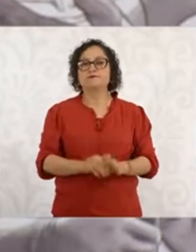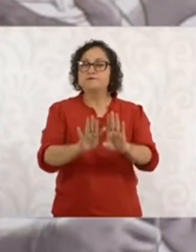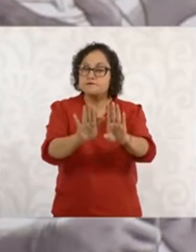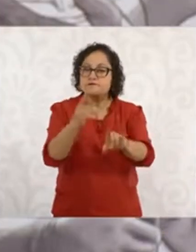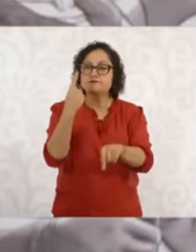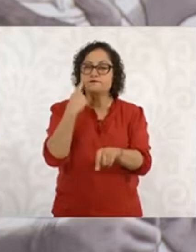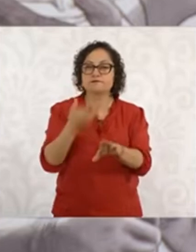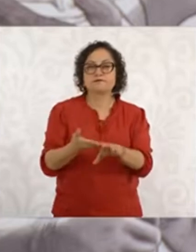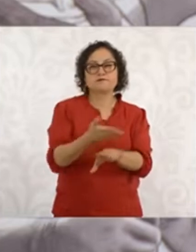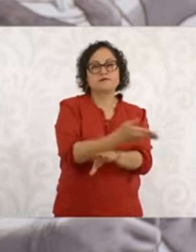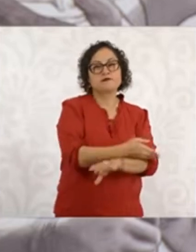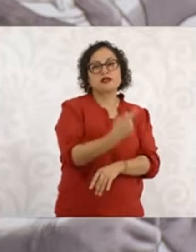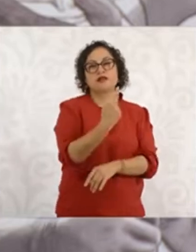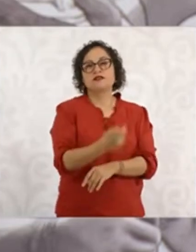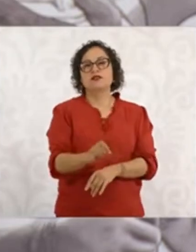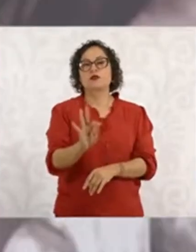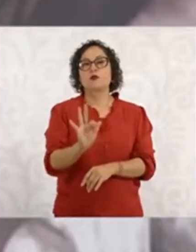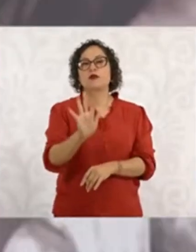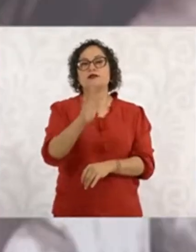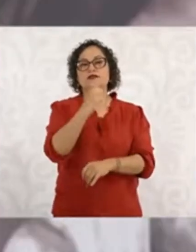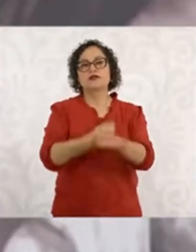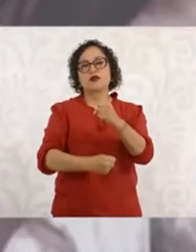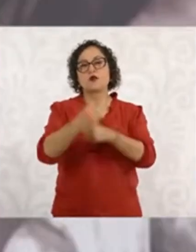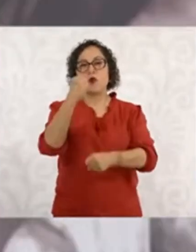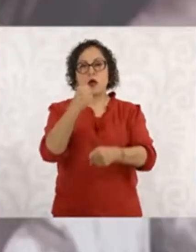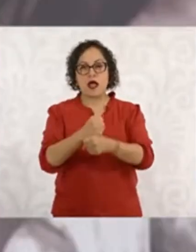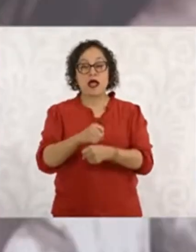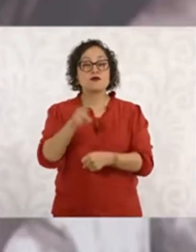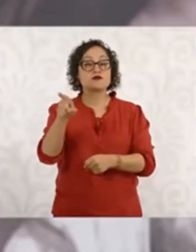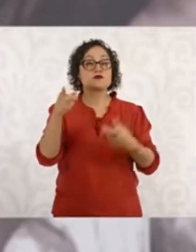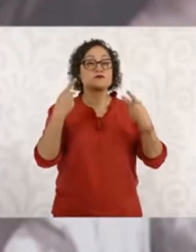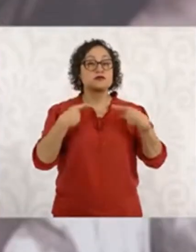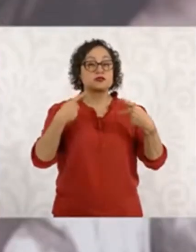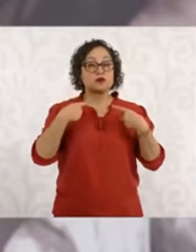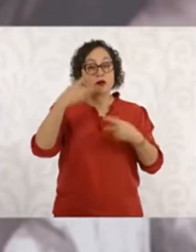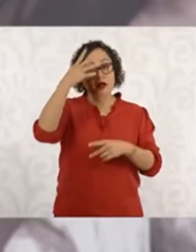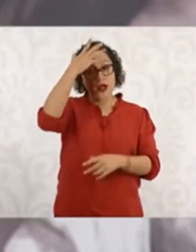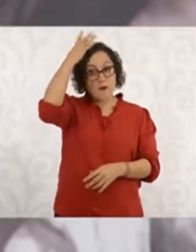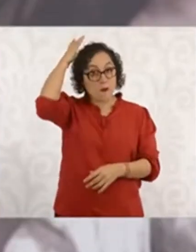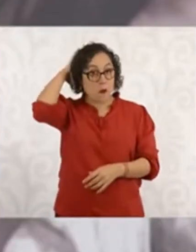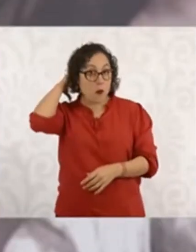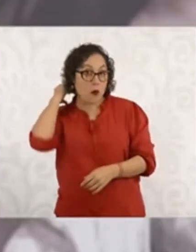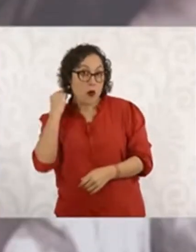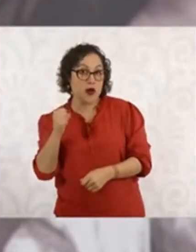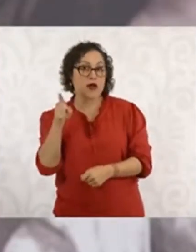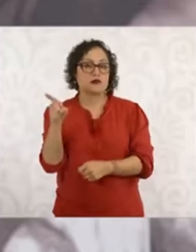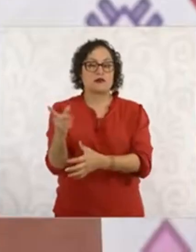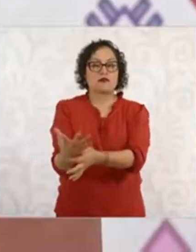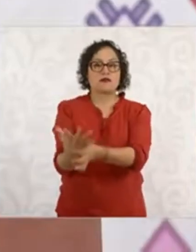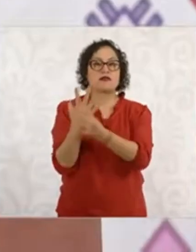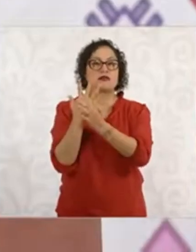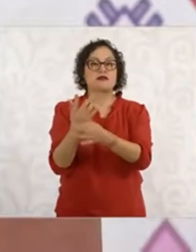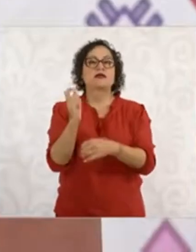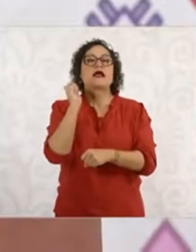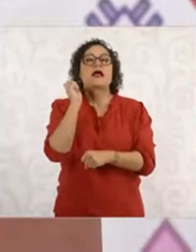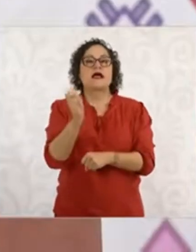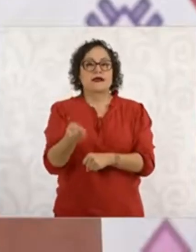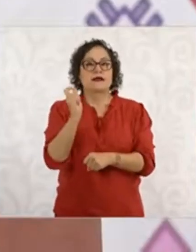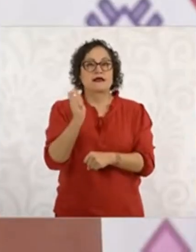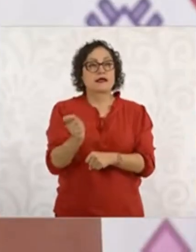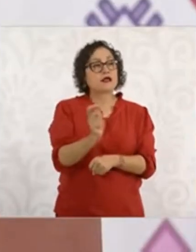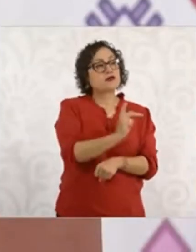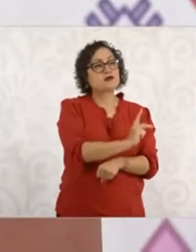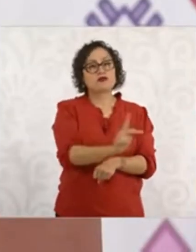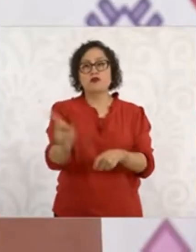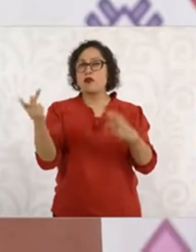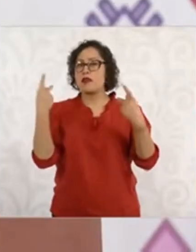145 años, Morelos hablaba y decía que debíamos de educar en igualdad al hijo del labrador